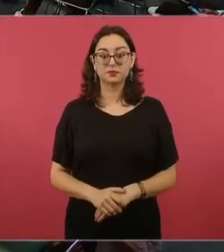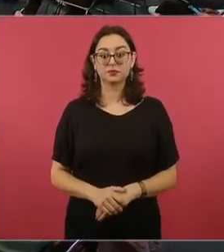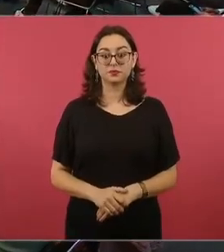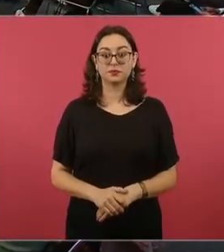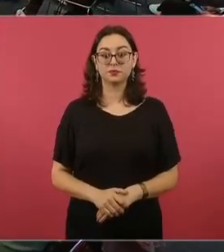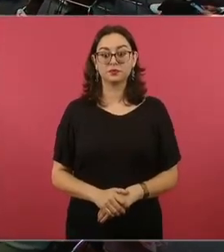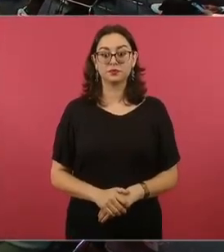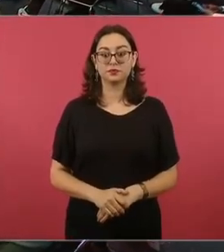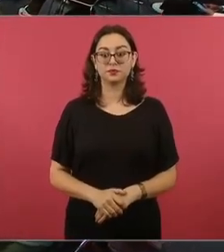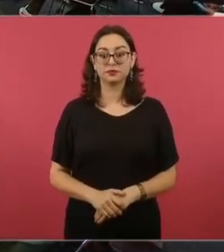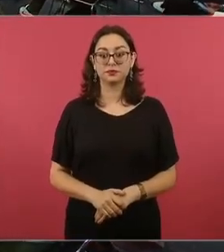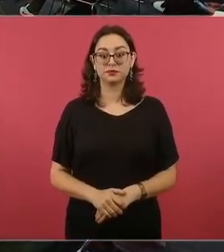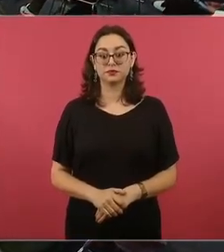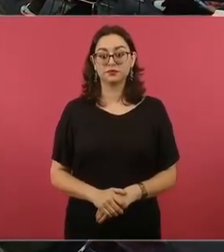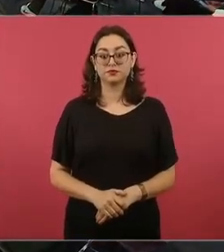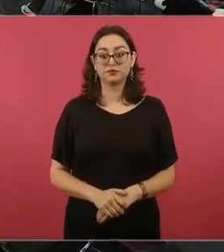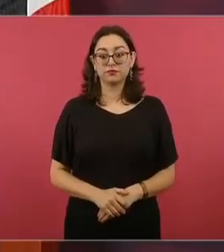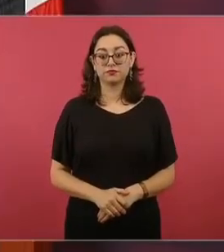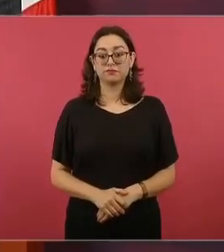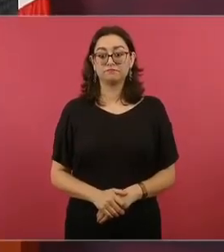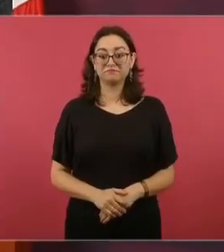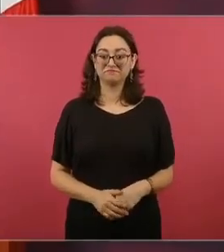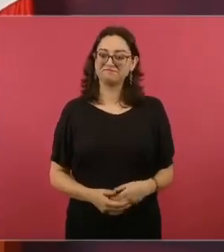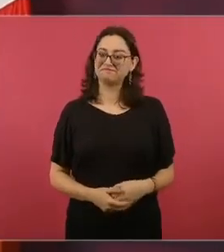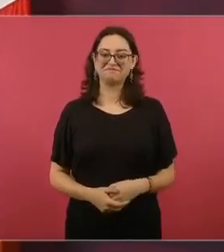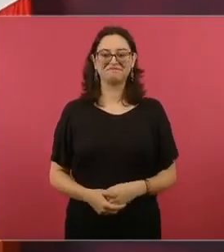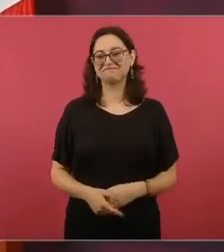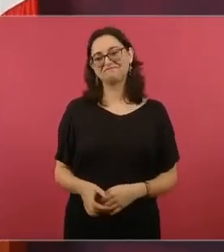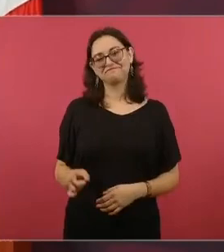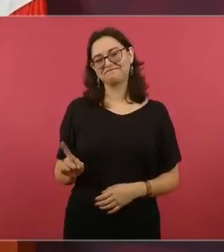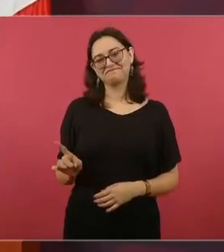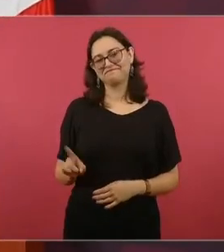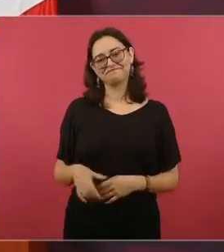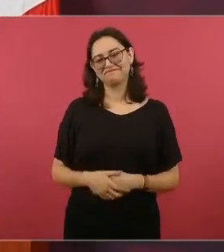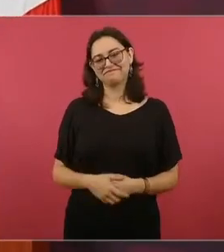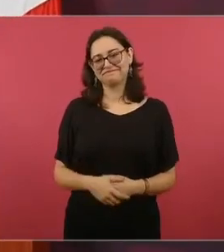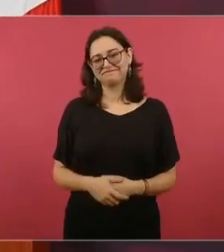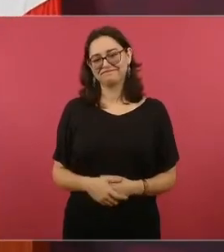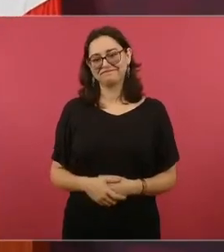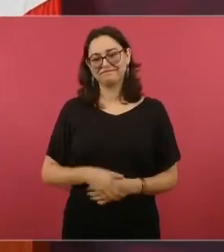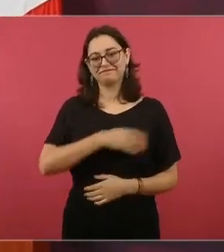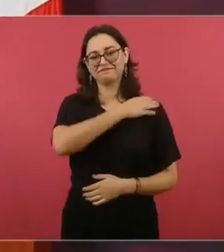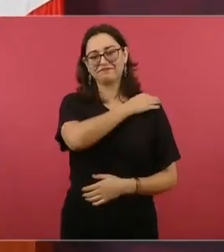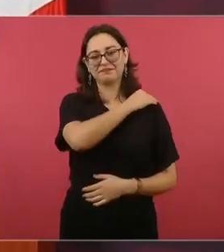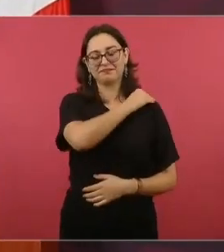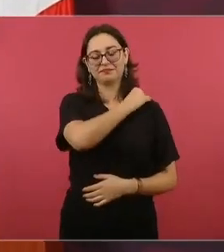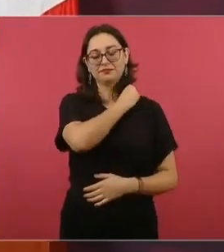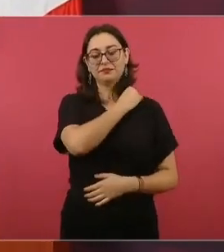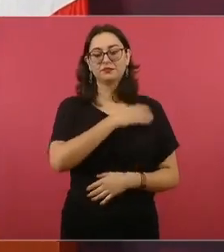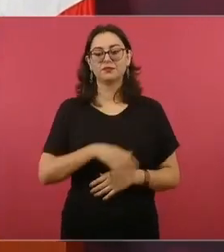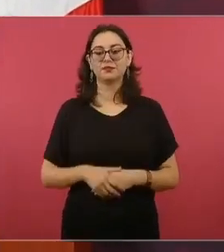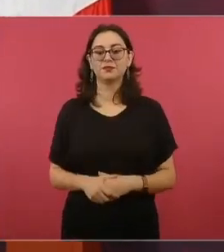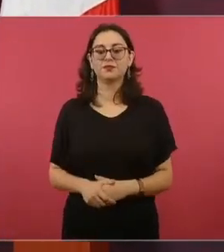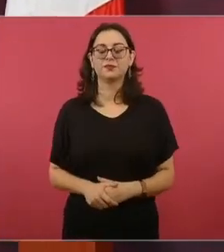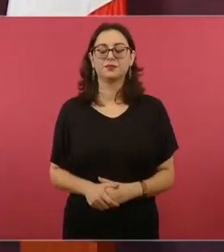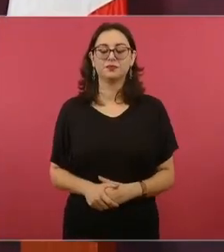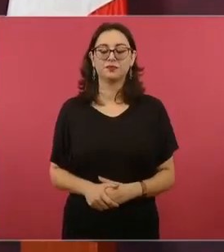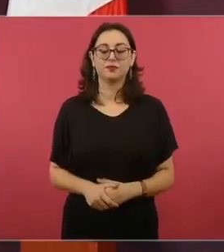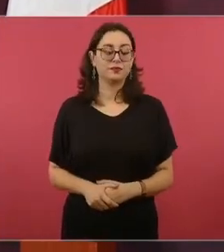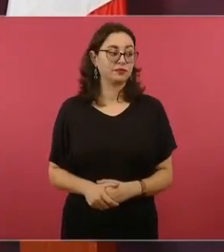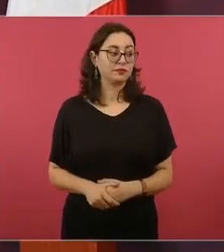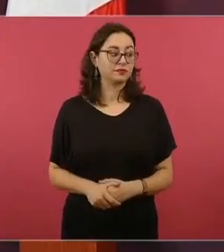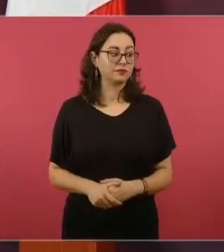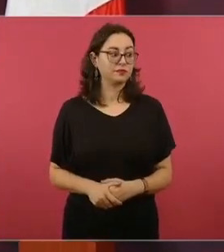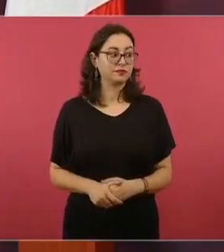Sí, pero ahí sí, lo que diga mi dedito. Pero lo que demuestra